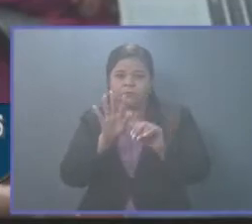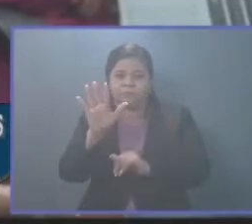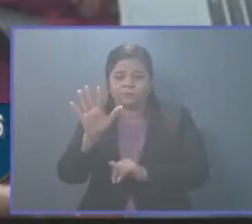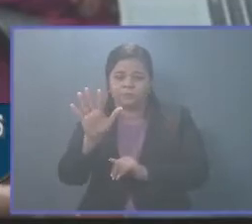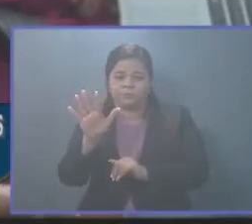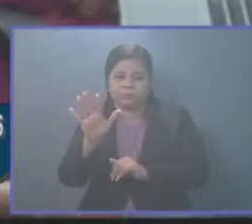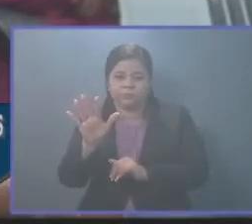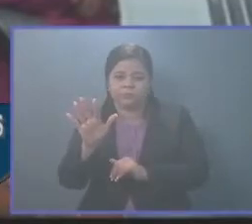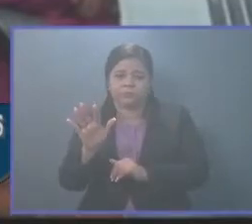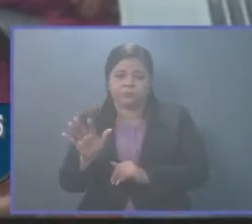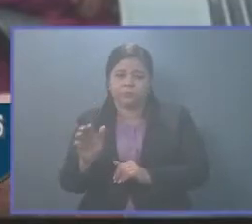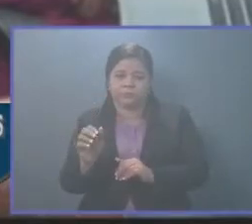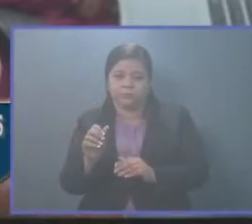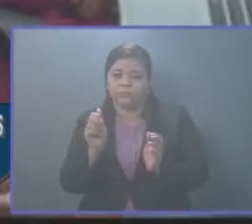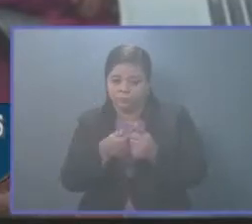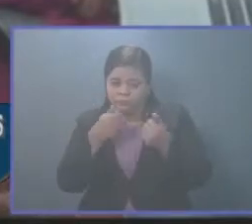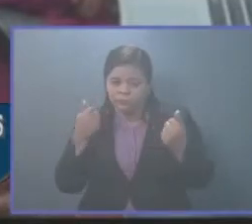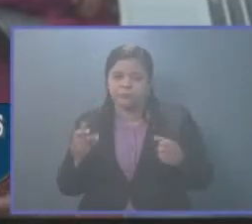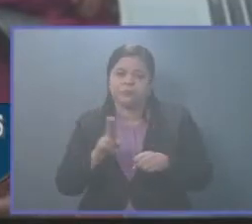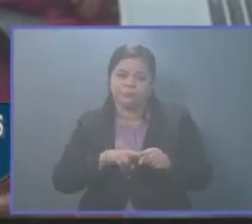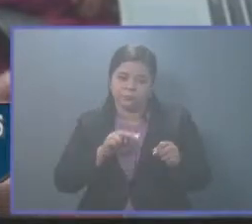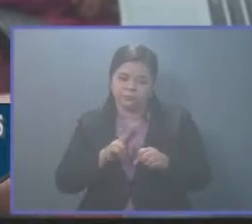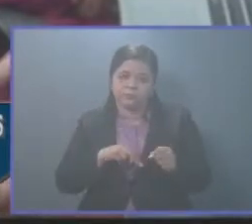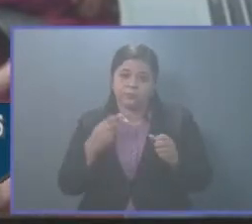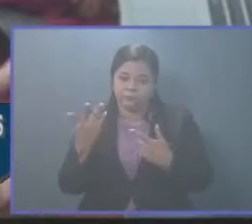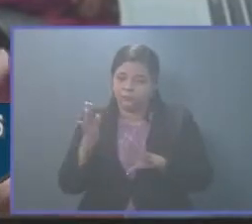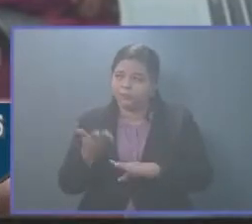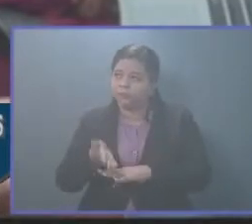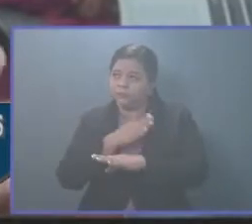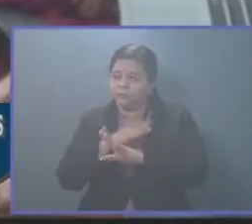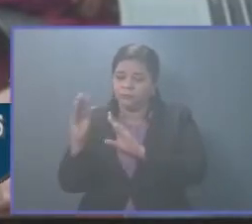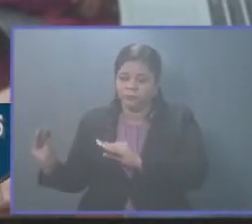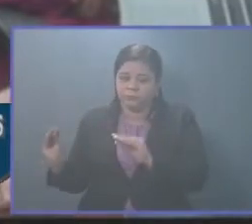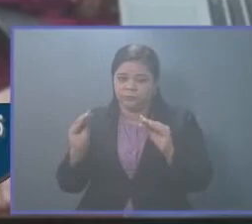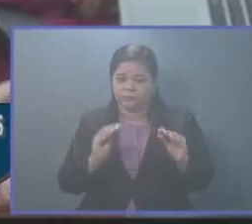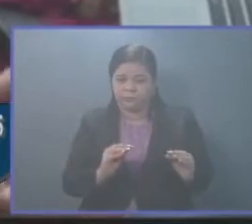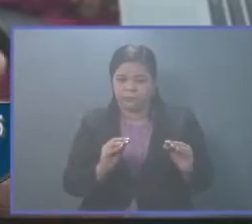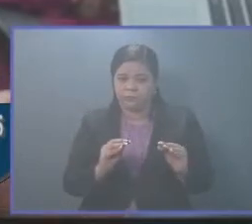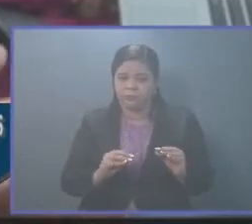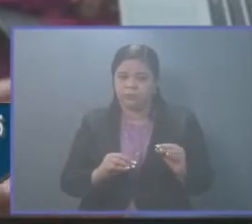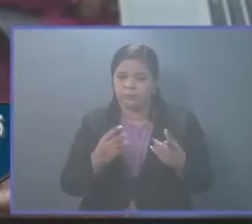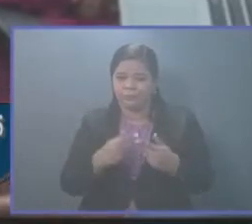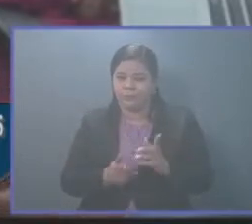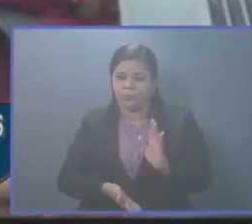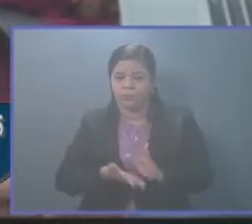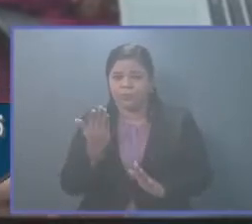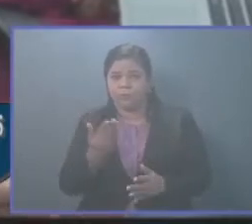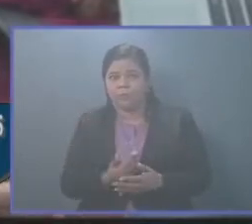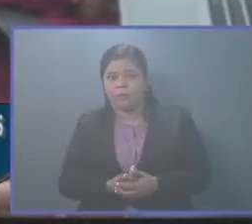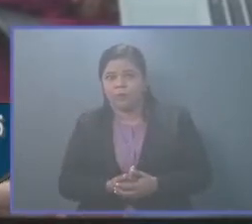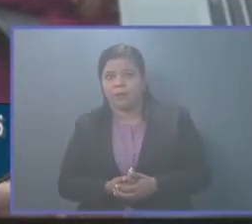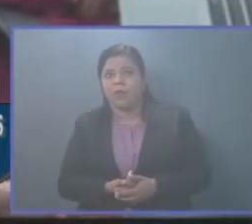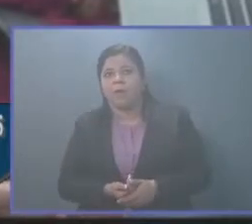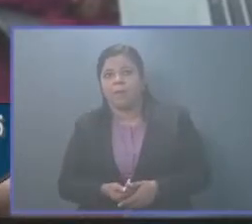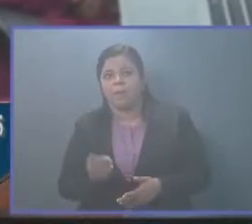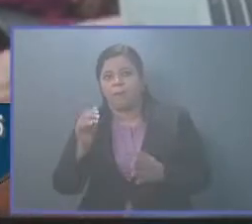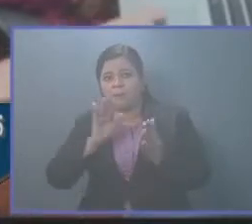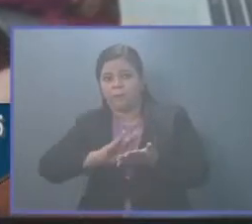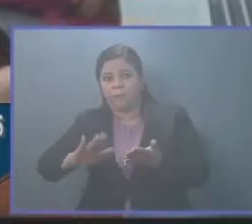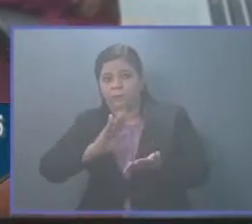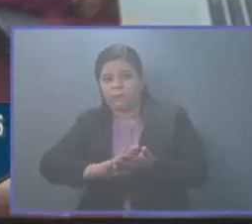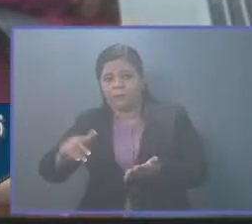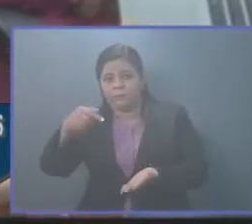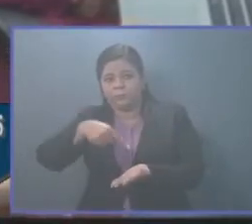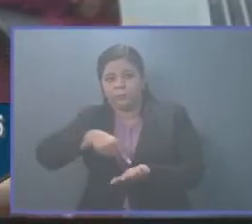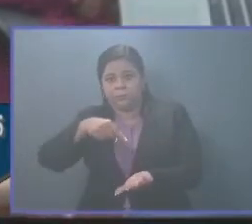195.8 millones de dólares, los cuales se trasladaron para el funcionamiento y para el pago de intereses de la deuda, ¿verdad? Que es